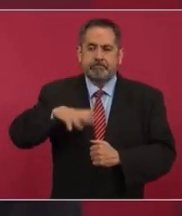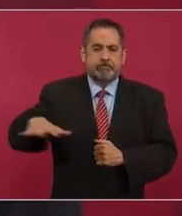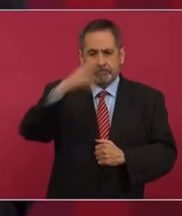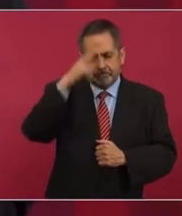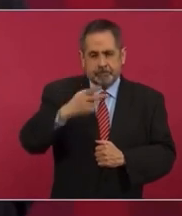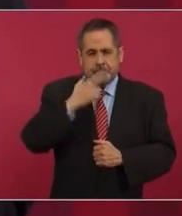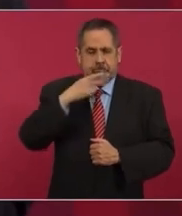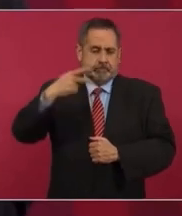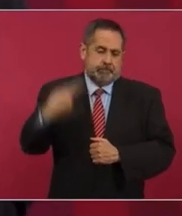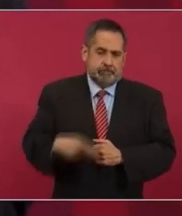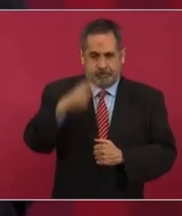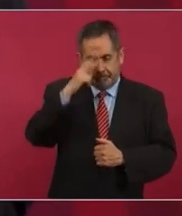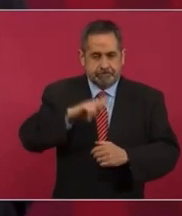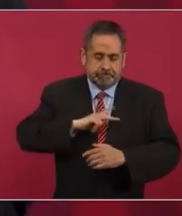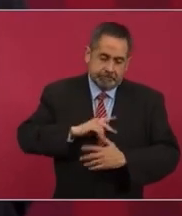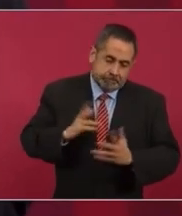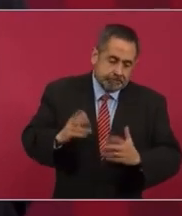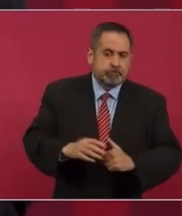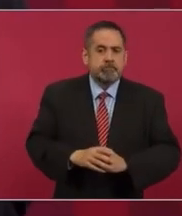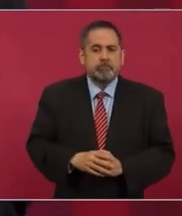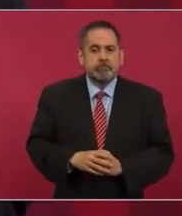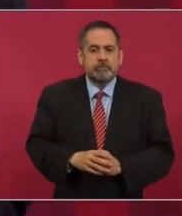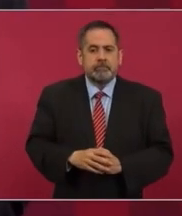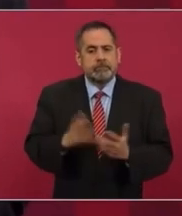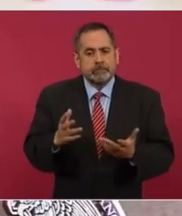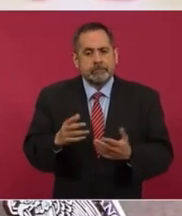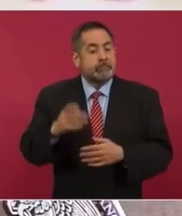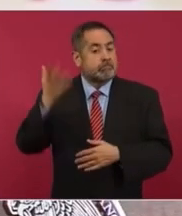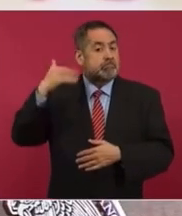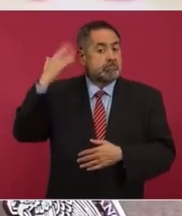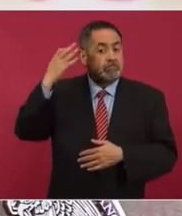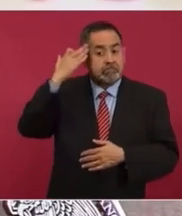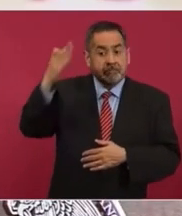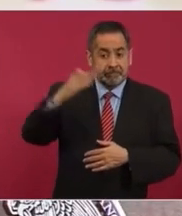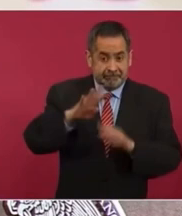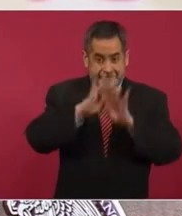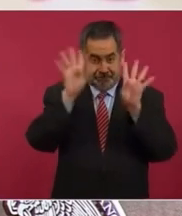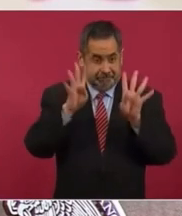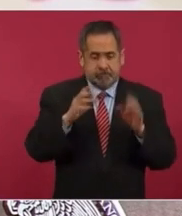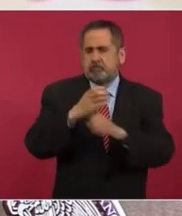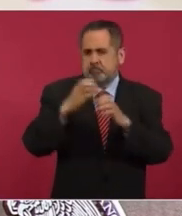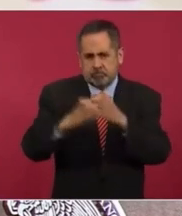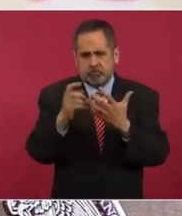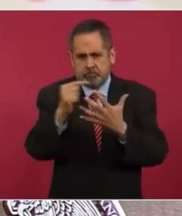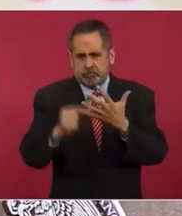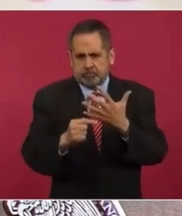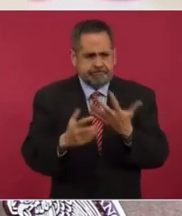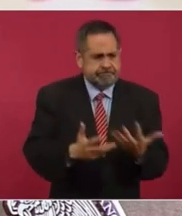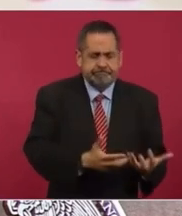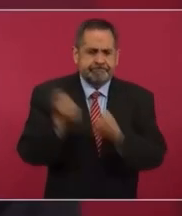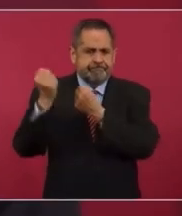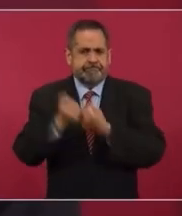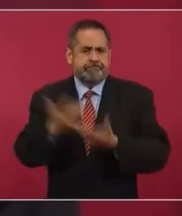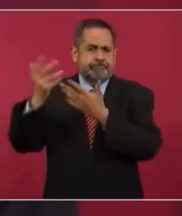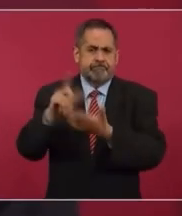es patrimonio nuestro. Ay, no puedo con eso. Que se sustrajo ese penacho con muchas otras piezas de manera ilegal.